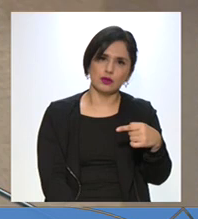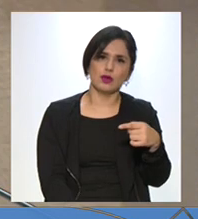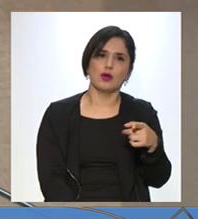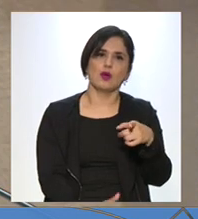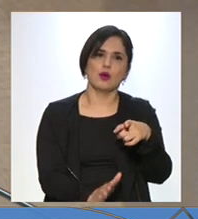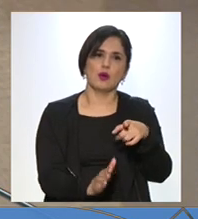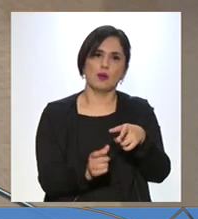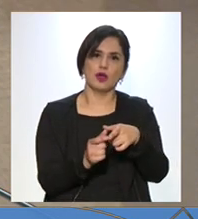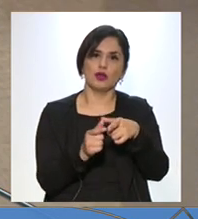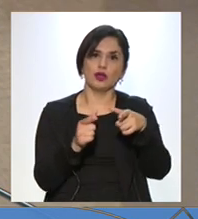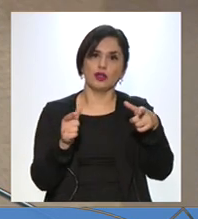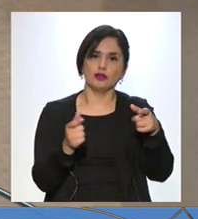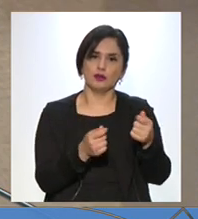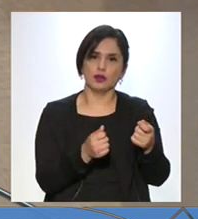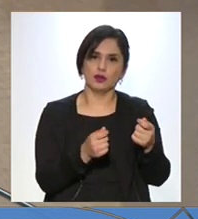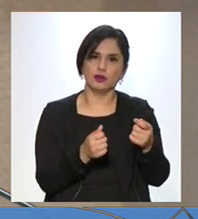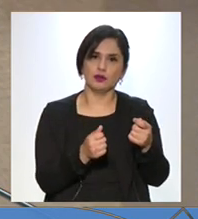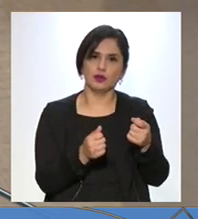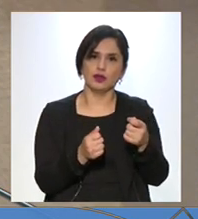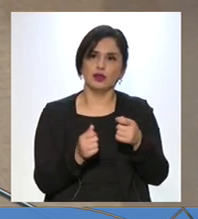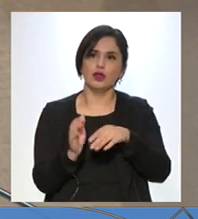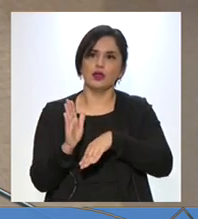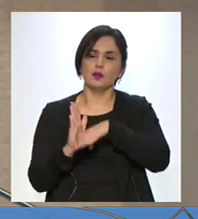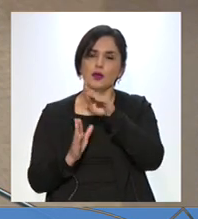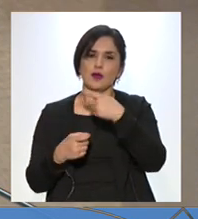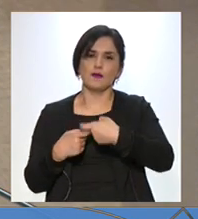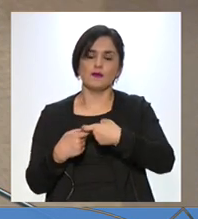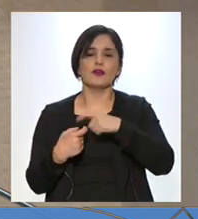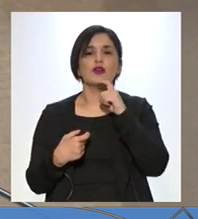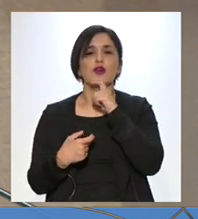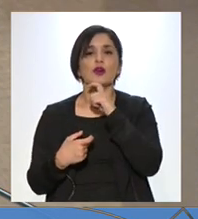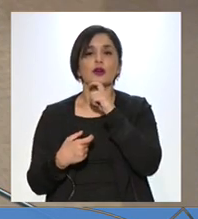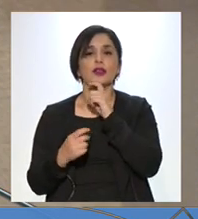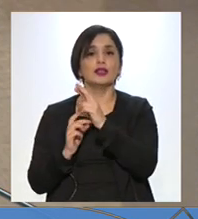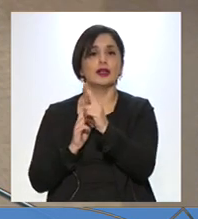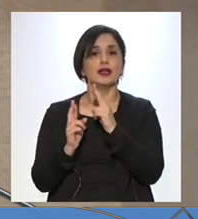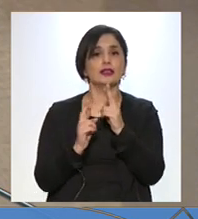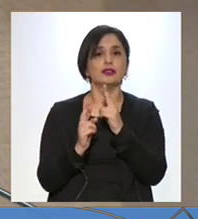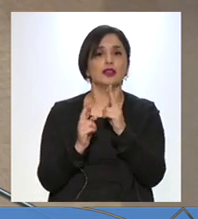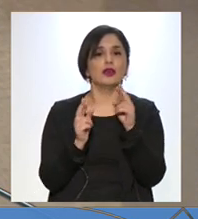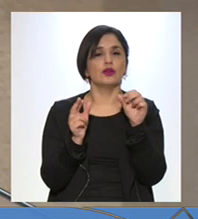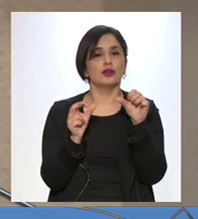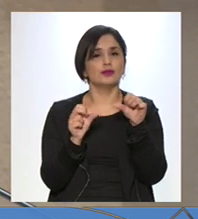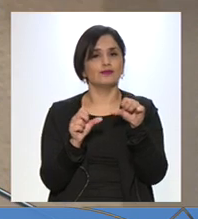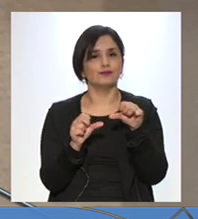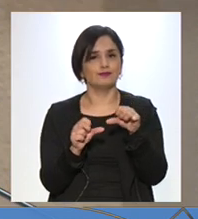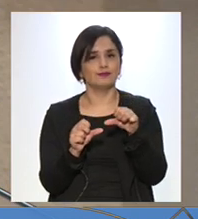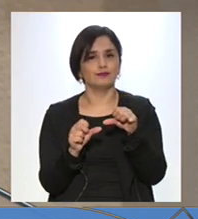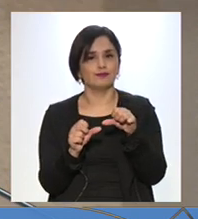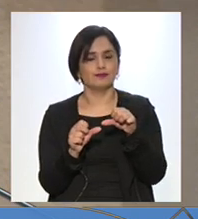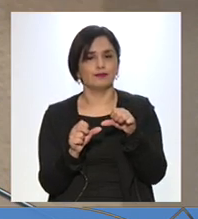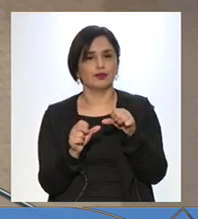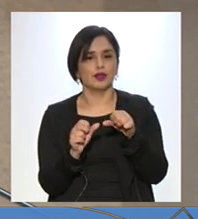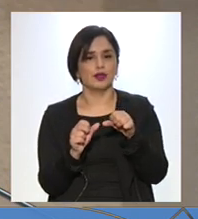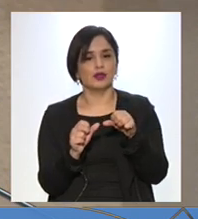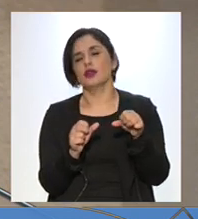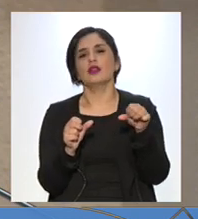mayor crecimiento económico y elevados precios del cobre se han asociado con una apreciación y no una depreciación de la